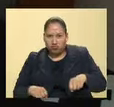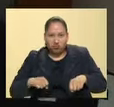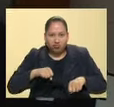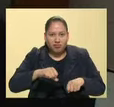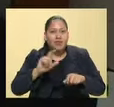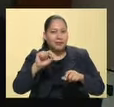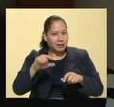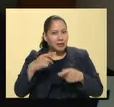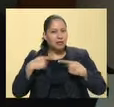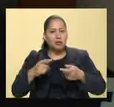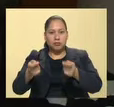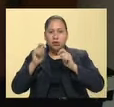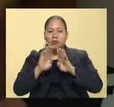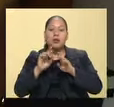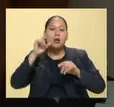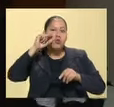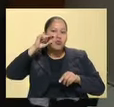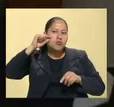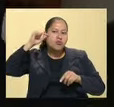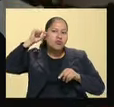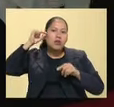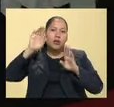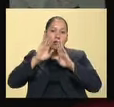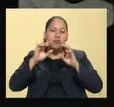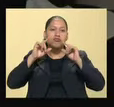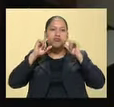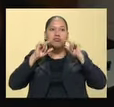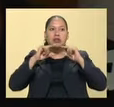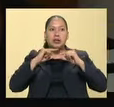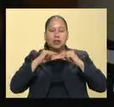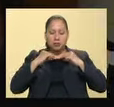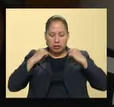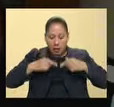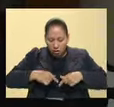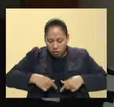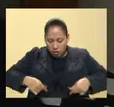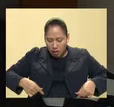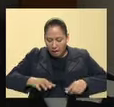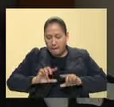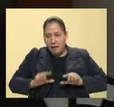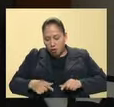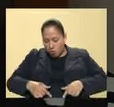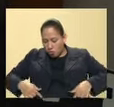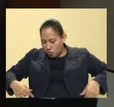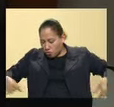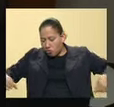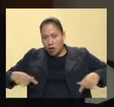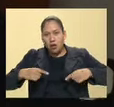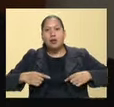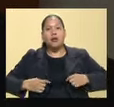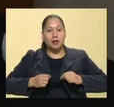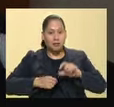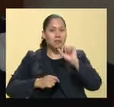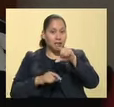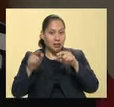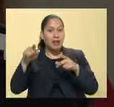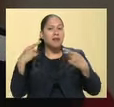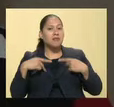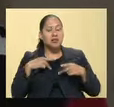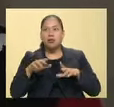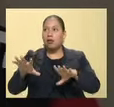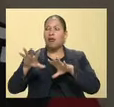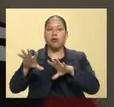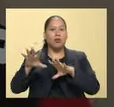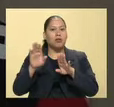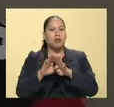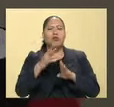personaje que es, no son picos, tiene picos en los collares, en los cinturones, entonces es un personaje que es muy